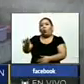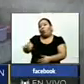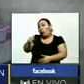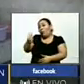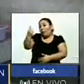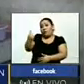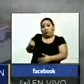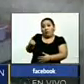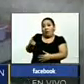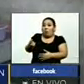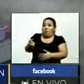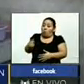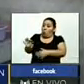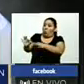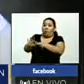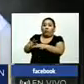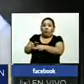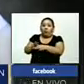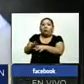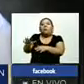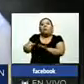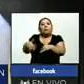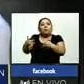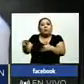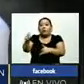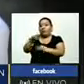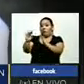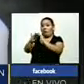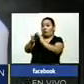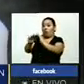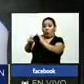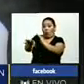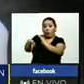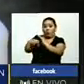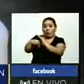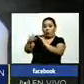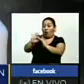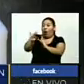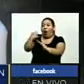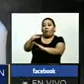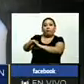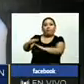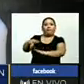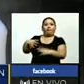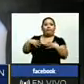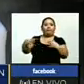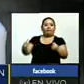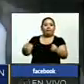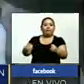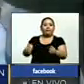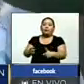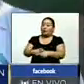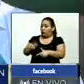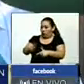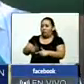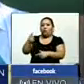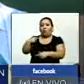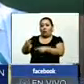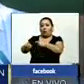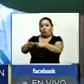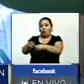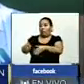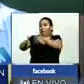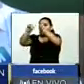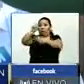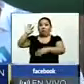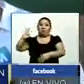de autoridad, coordinar, porque esto puede llamársele también como atentado contra la salud, ¿verdad? Entonces vamos a coordinar con la